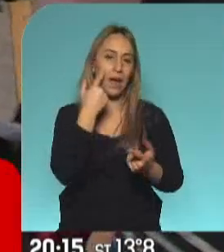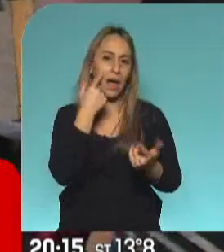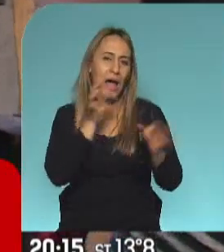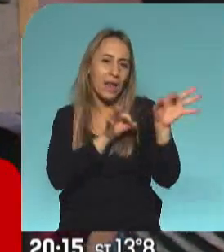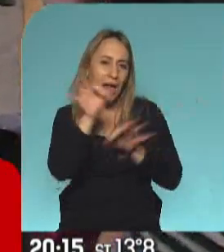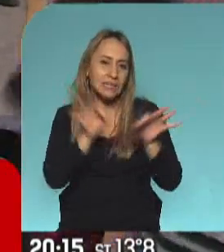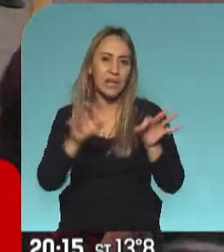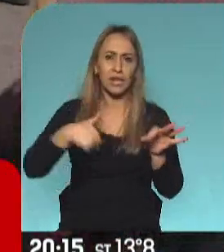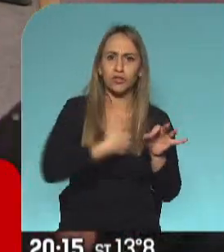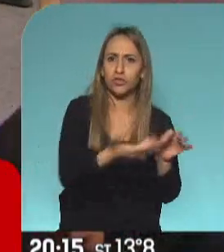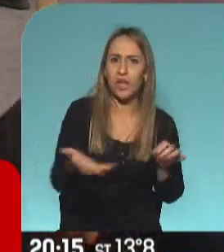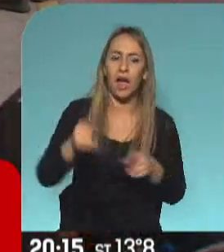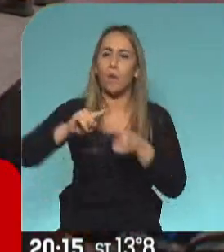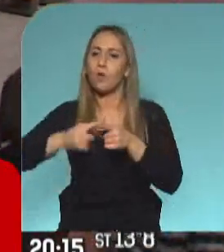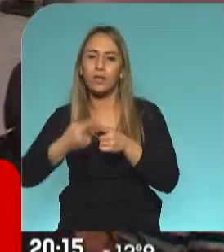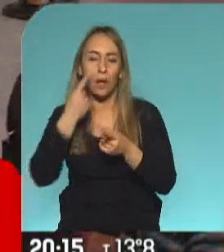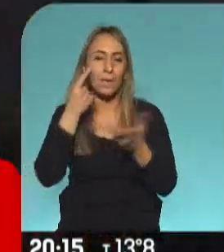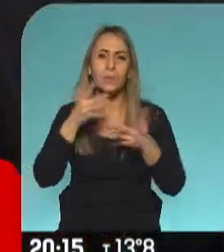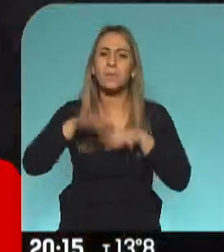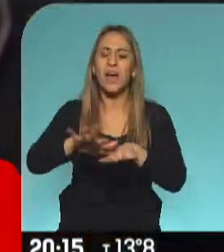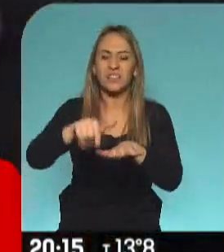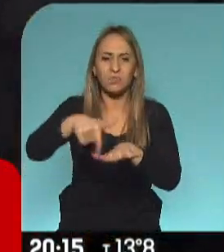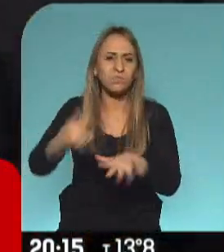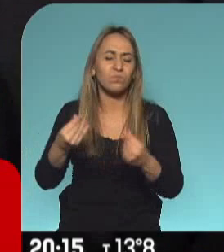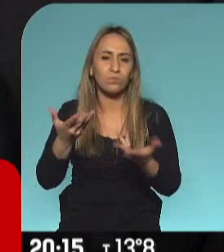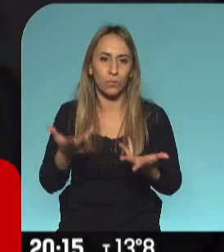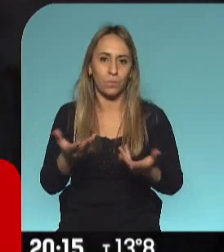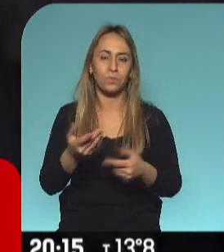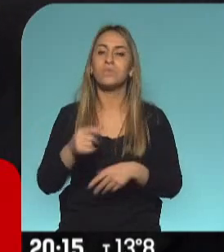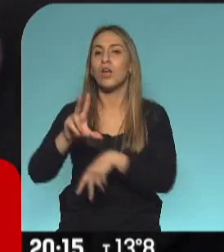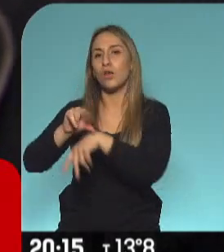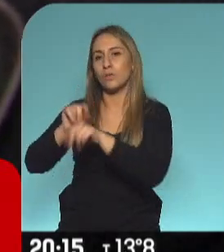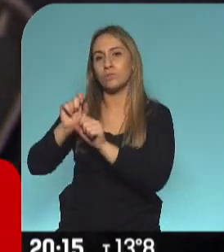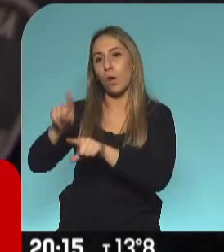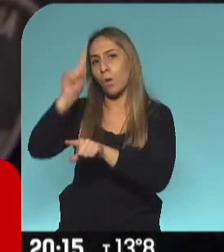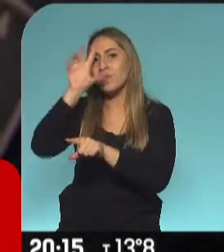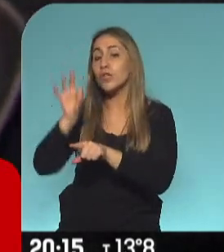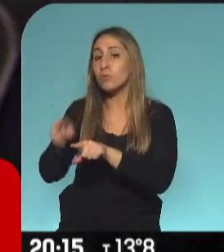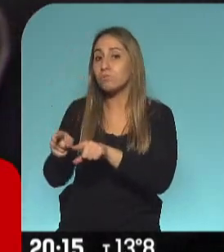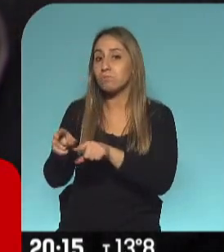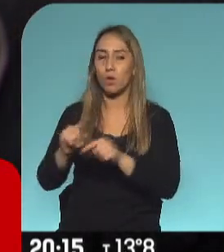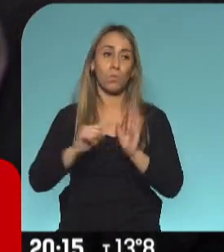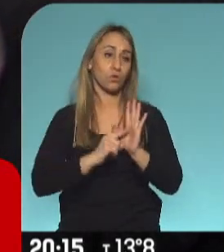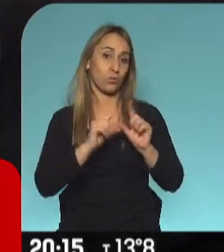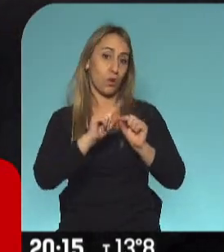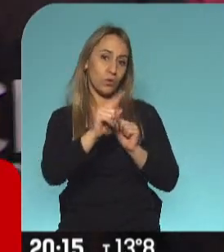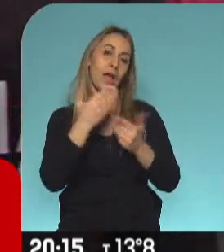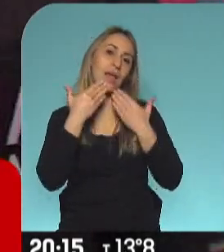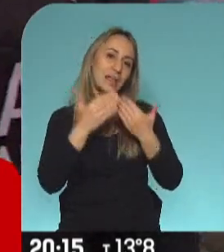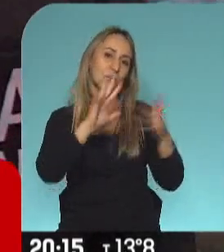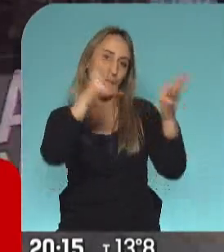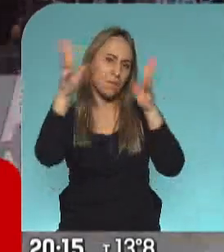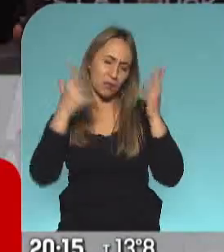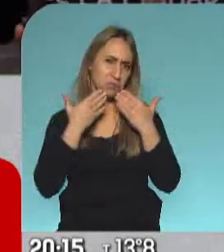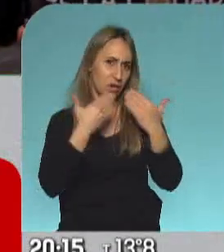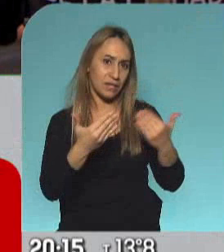lo sociopolítico, si se quiere, esta marcha. ¿Nos deja su impresión, doctor? Punto uno, gracias por el aplauso, pero ¿sabe